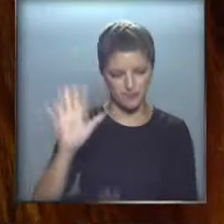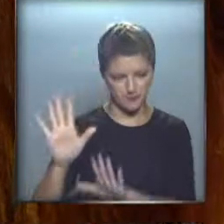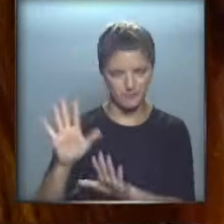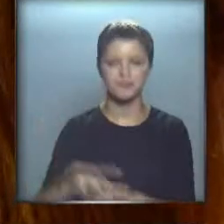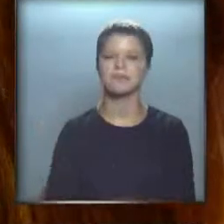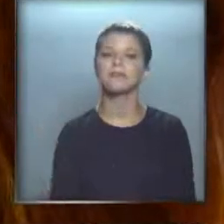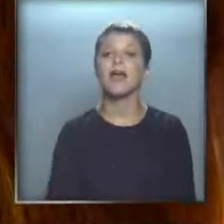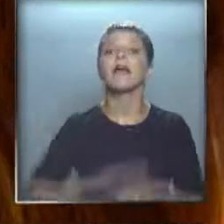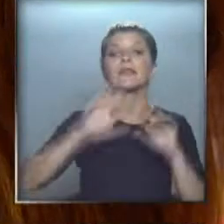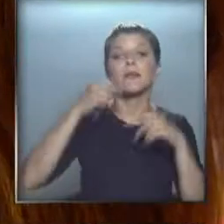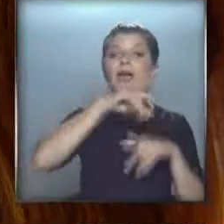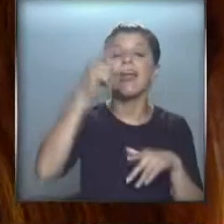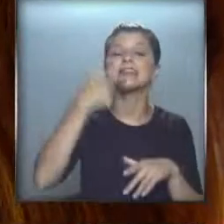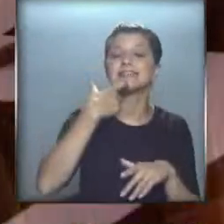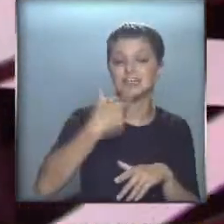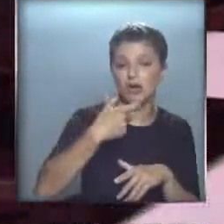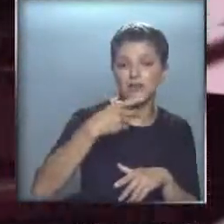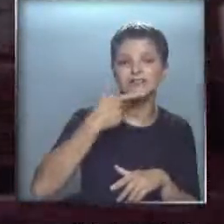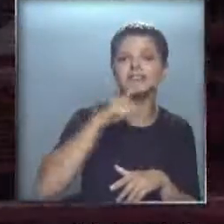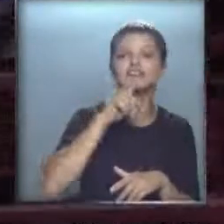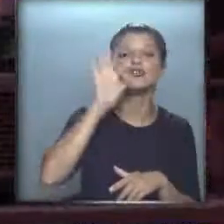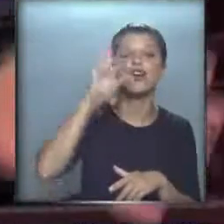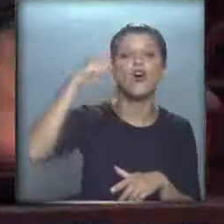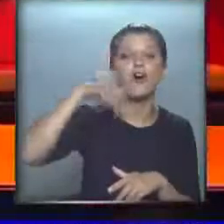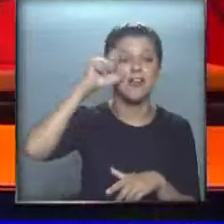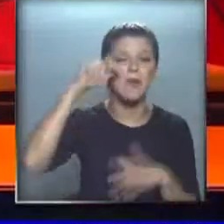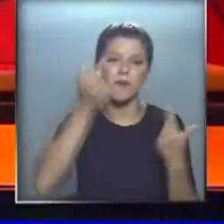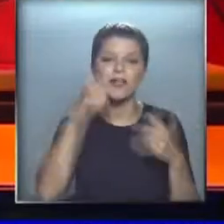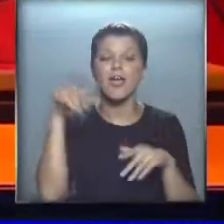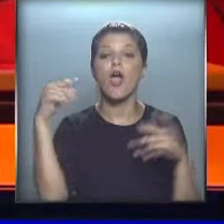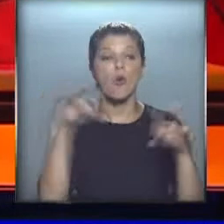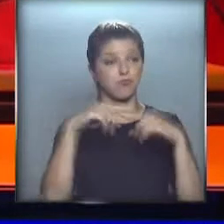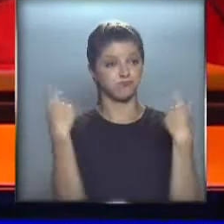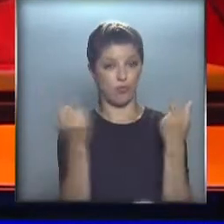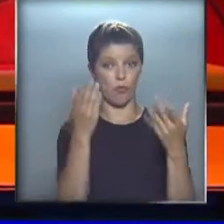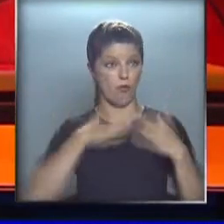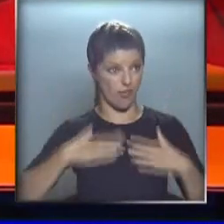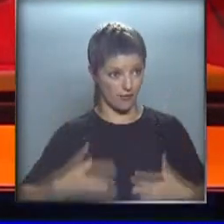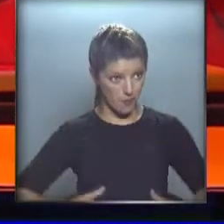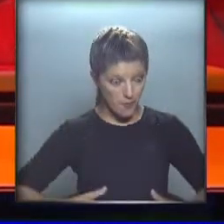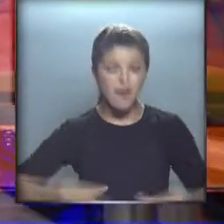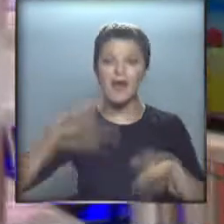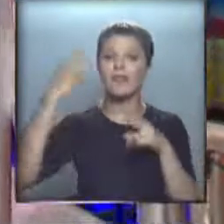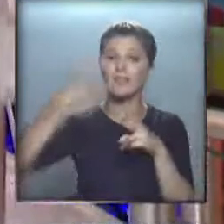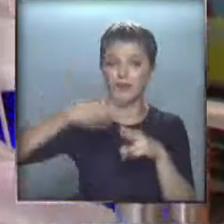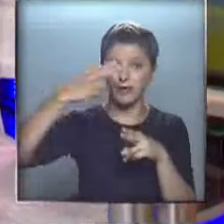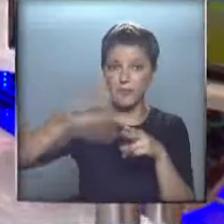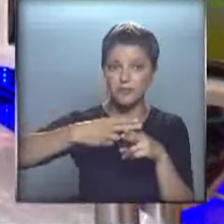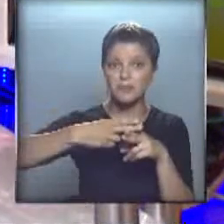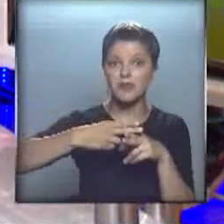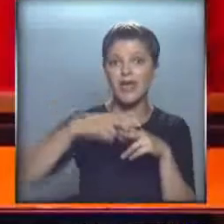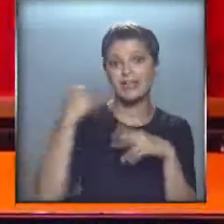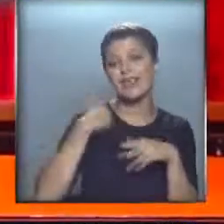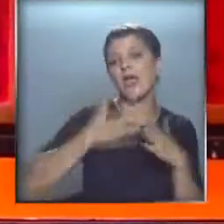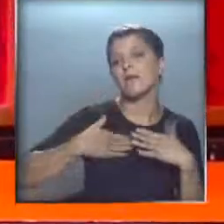exactamente. Después estaban los stones. Porque había una casa de ropa que era, que se llamaba, bueno, que sí, era todo. Que